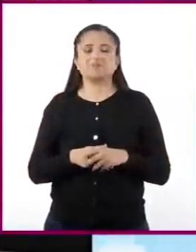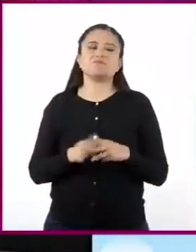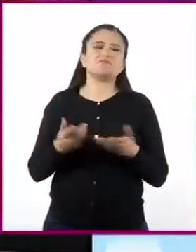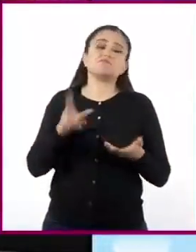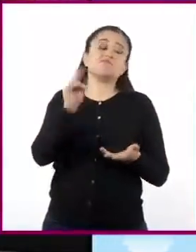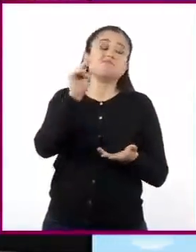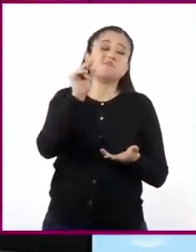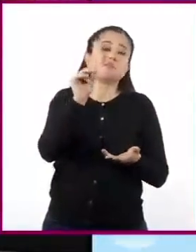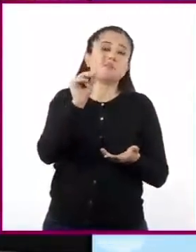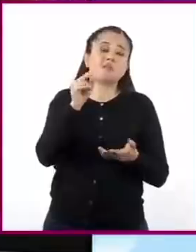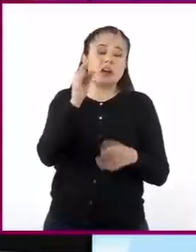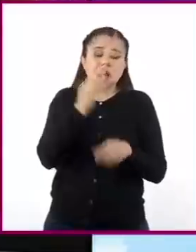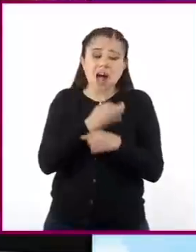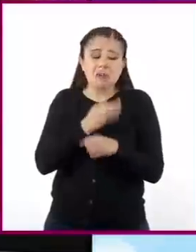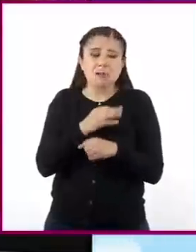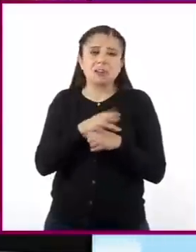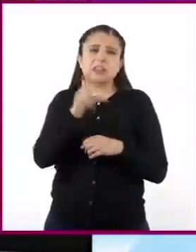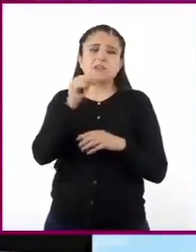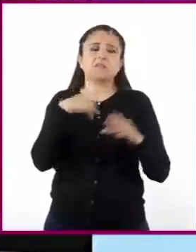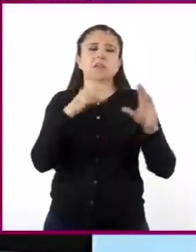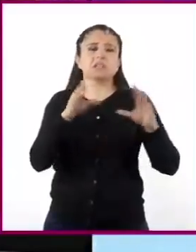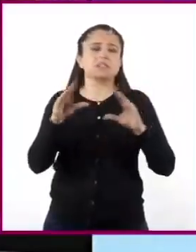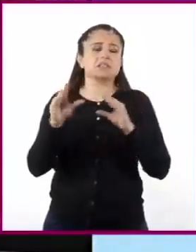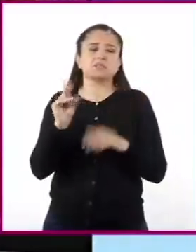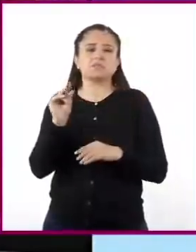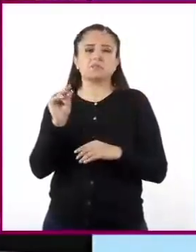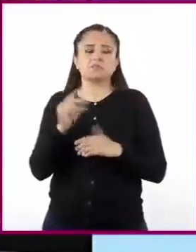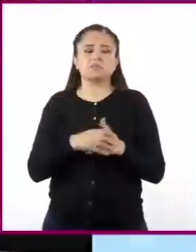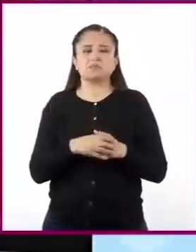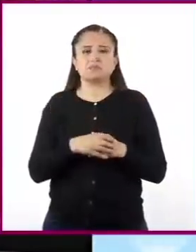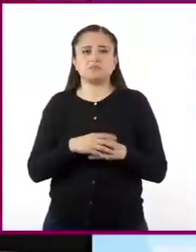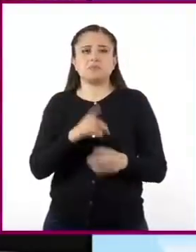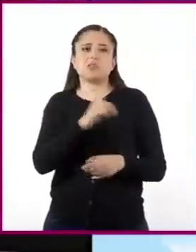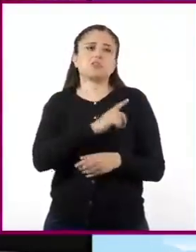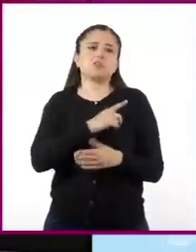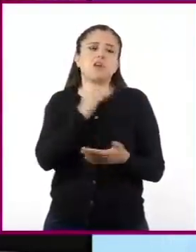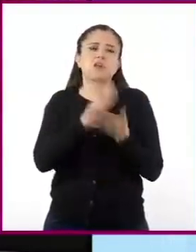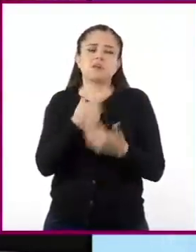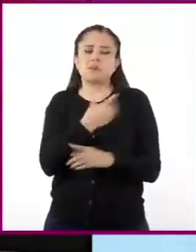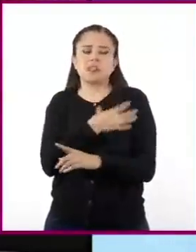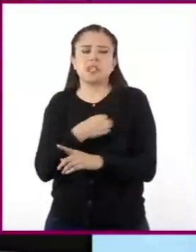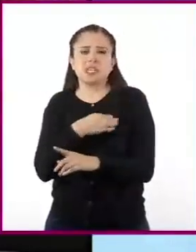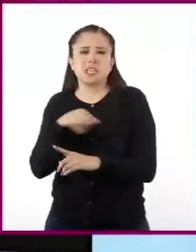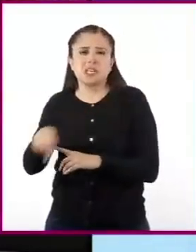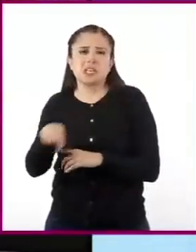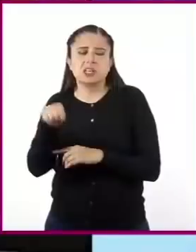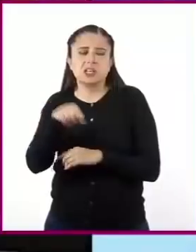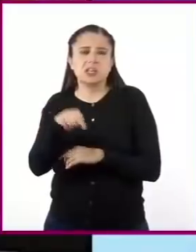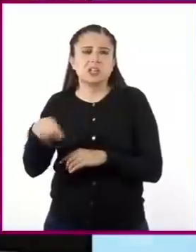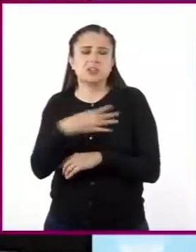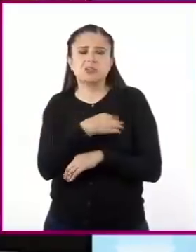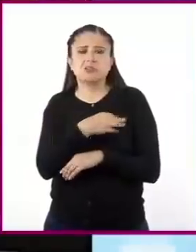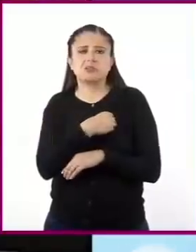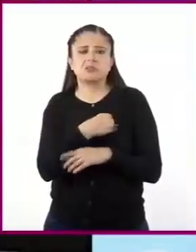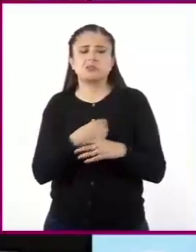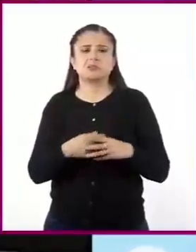Pues no, hasta el momento no. Solo mis hijos a veces les estoy